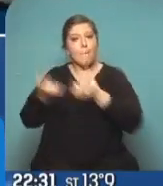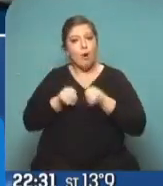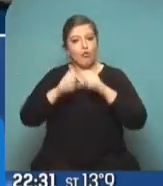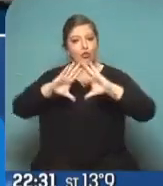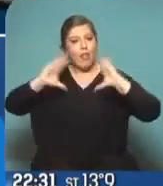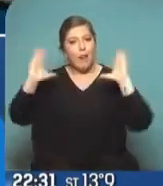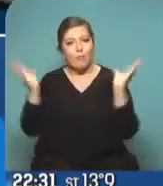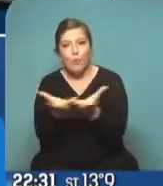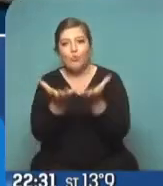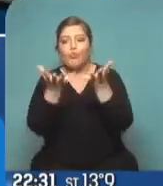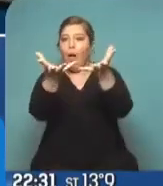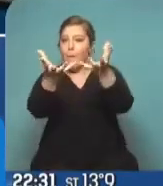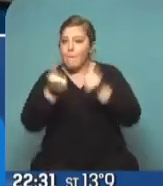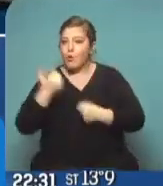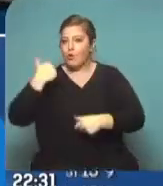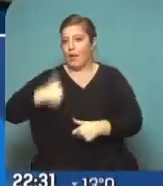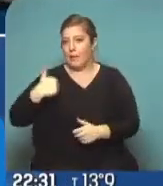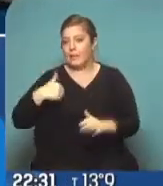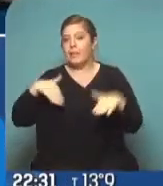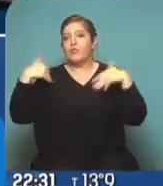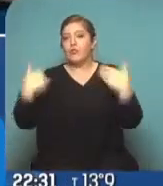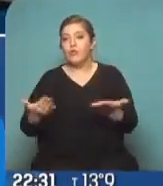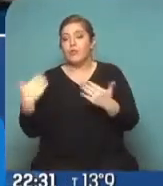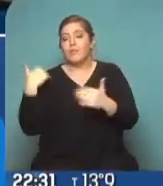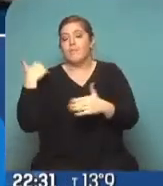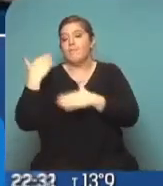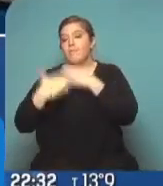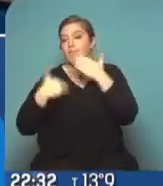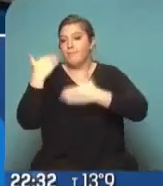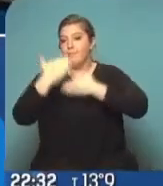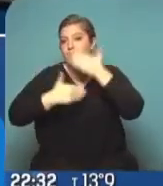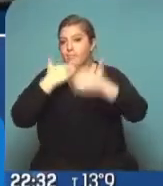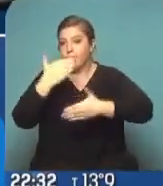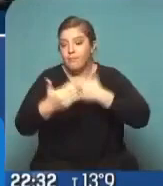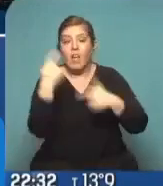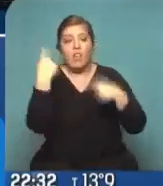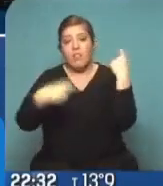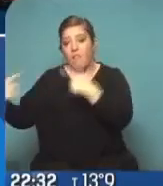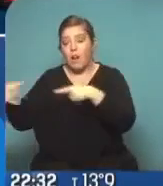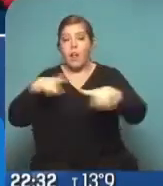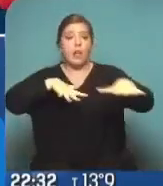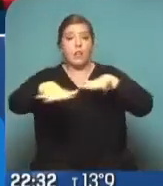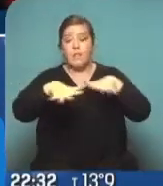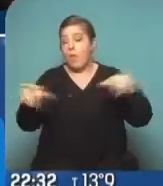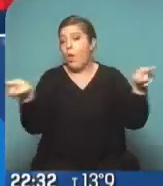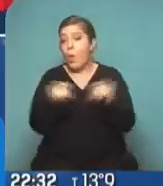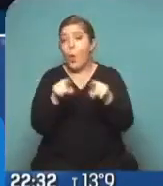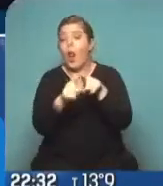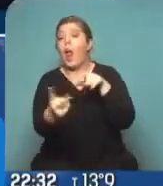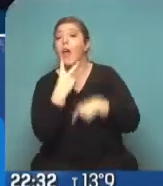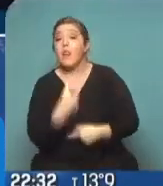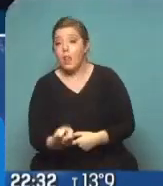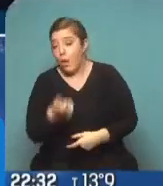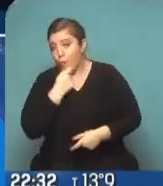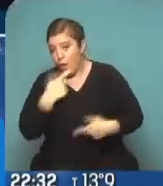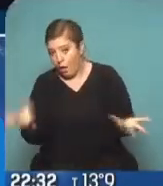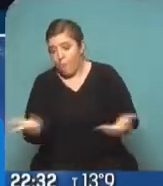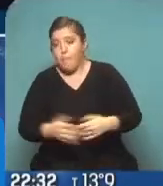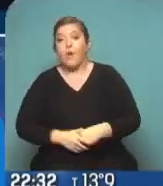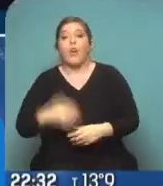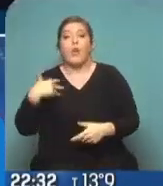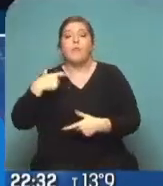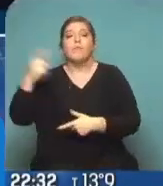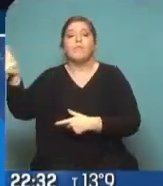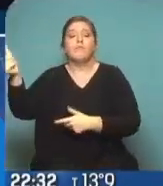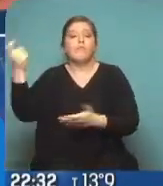para que la Argentina pueda ir desarrollando sus distintas actividades, como pasó con la energía, que logramos tantas inversiones para